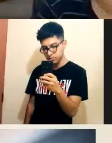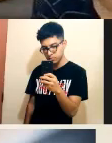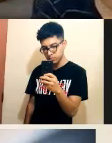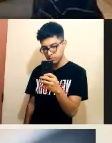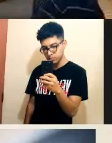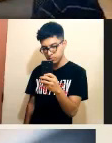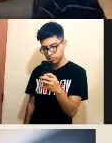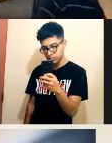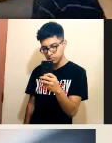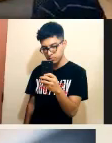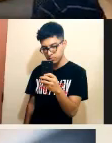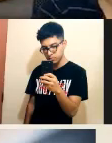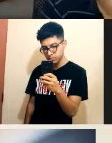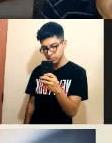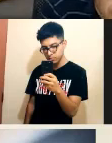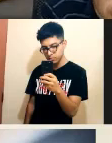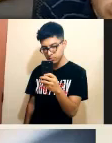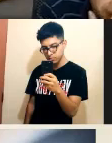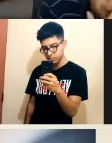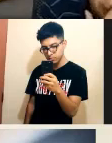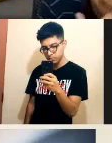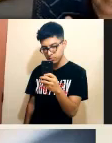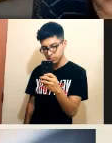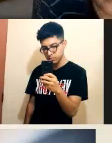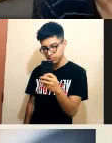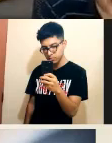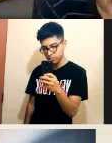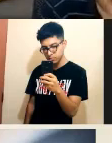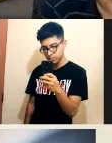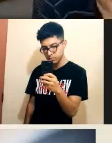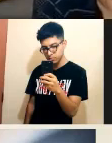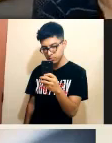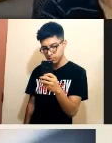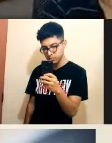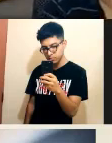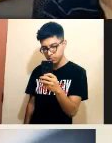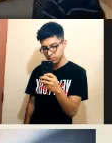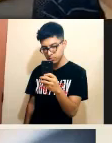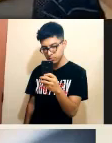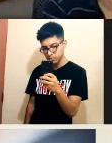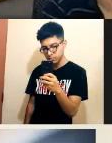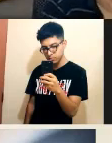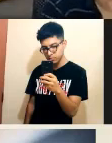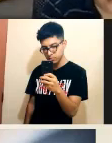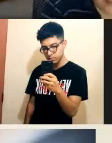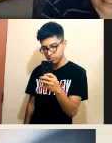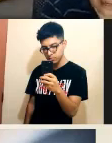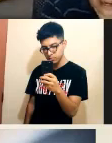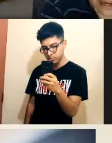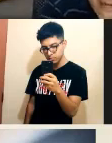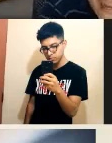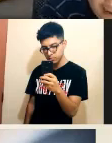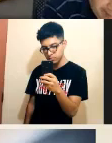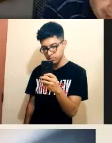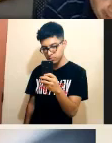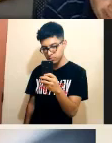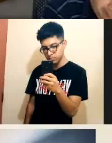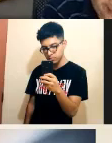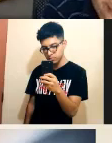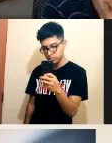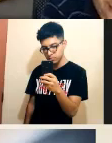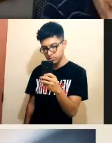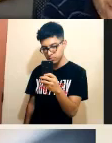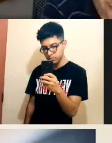adentro. Más o menos es lo mismo. Si ustedes tienen un material aislante en el